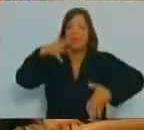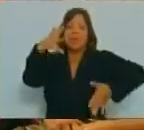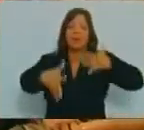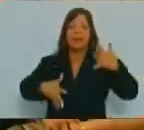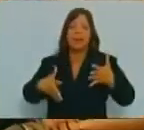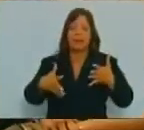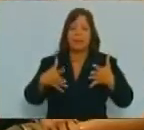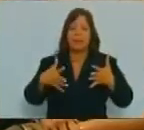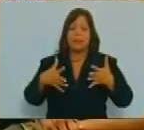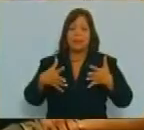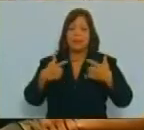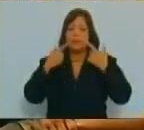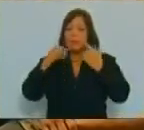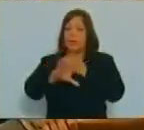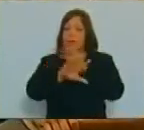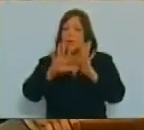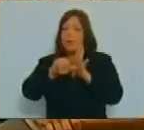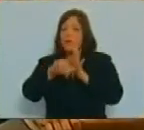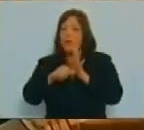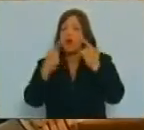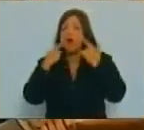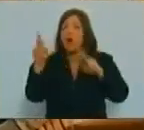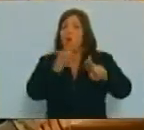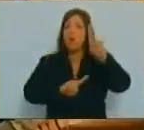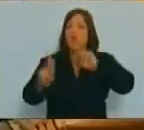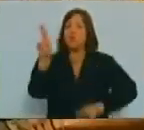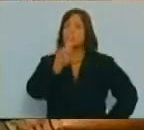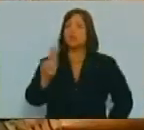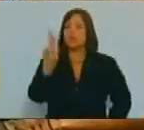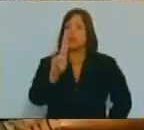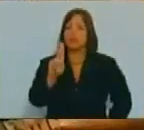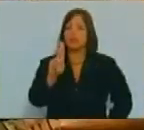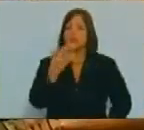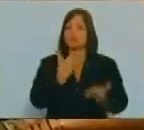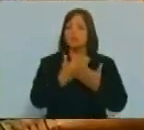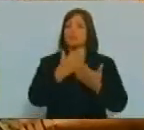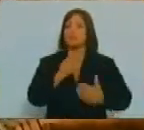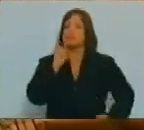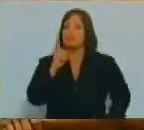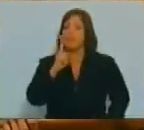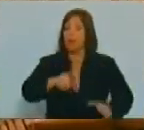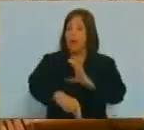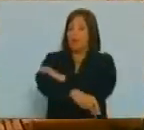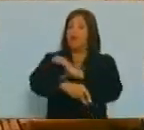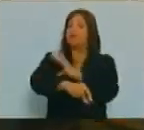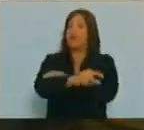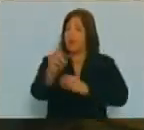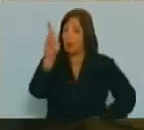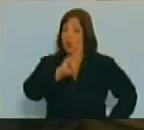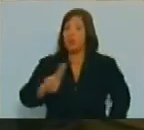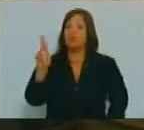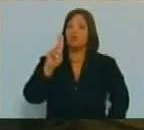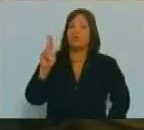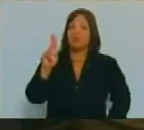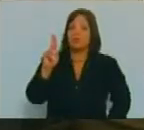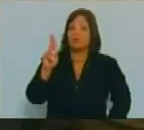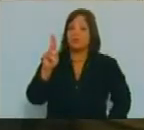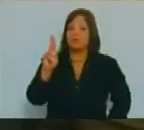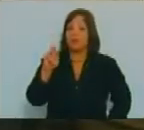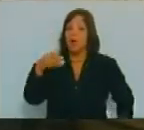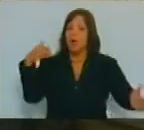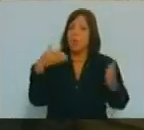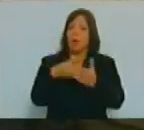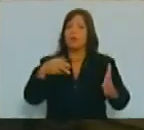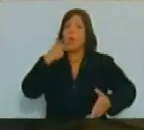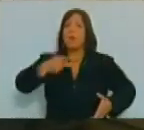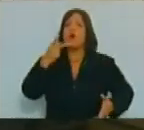además ha sido utilizada por la derecha fascista para atacar